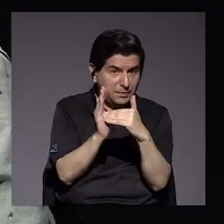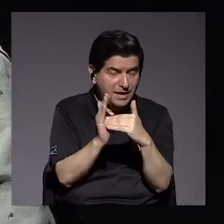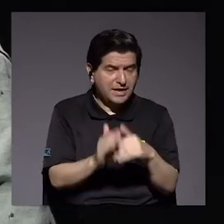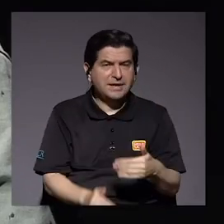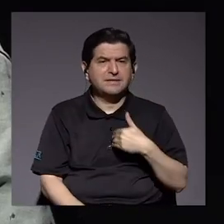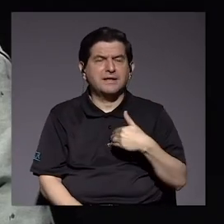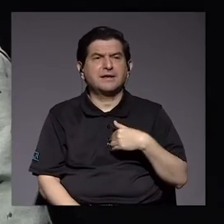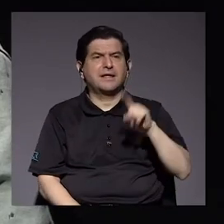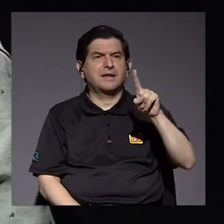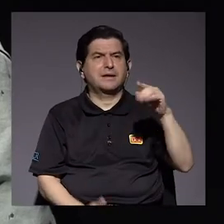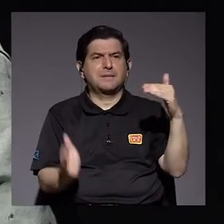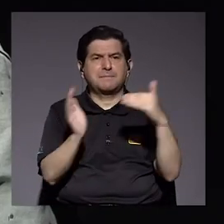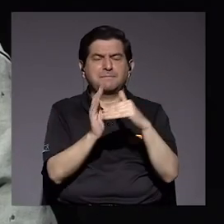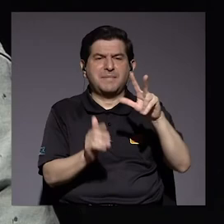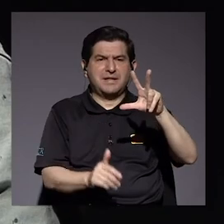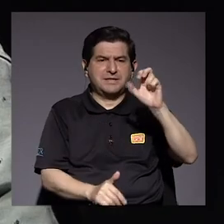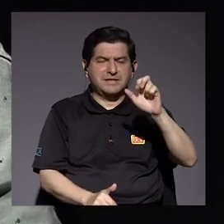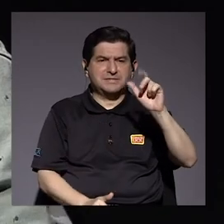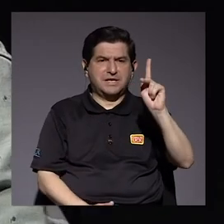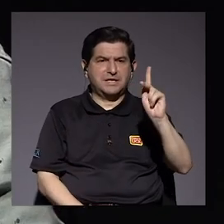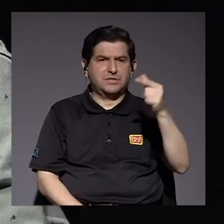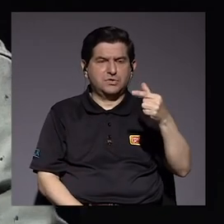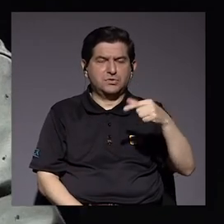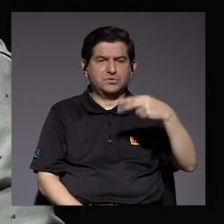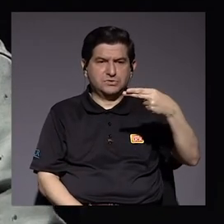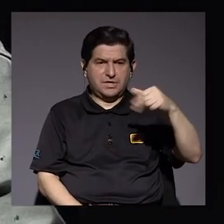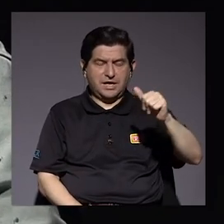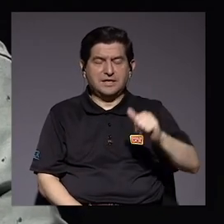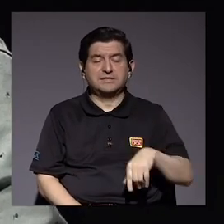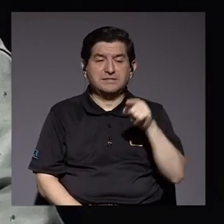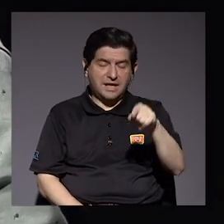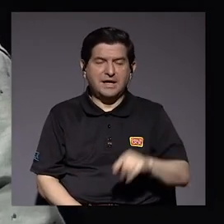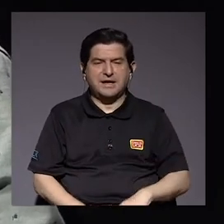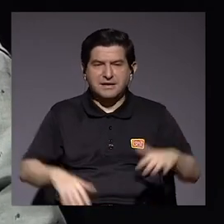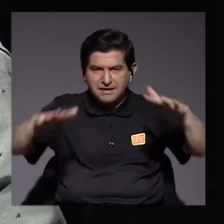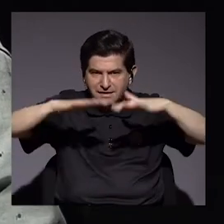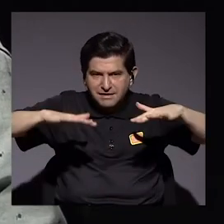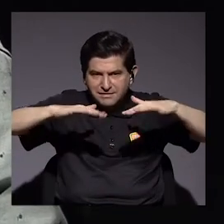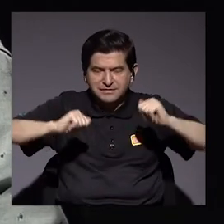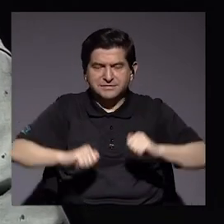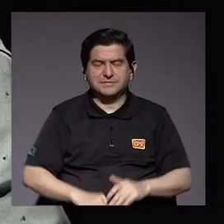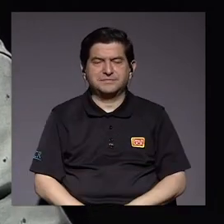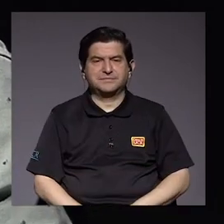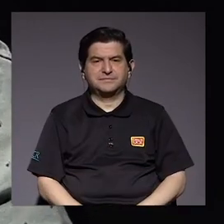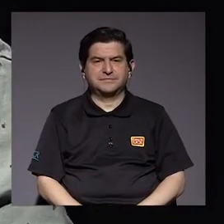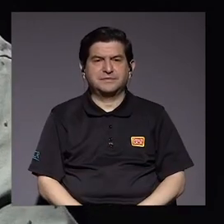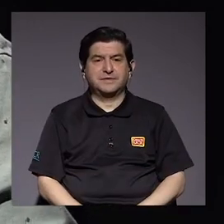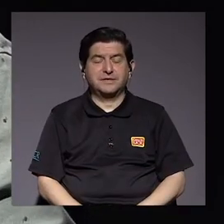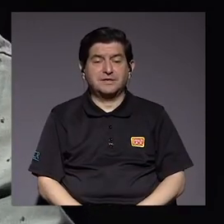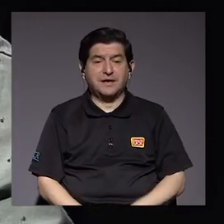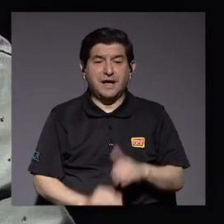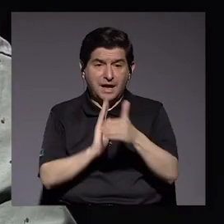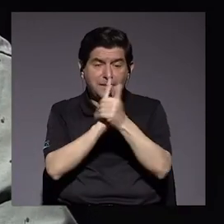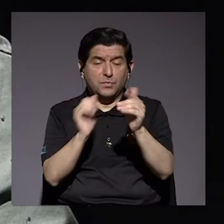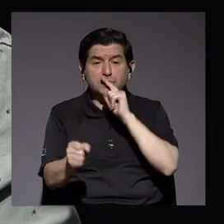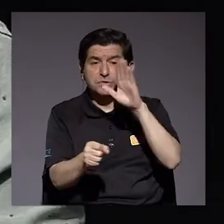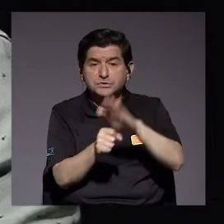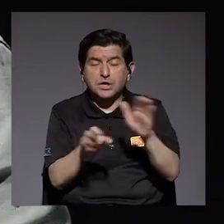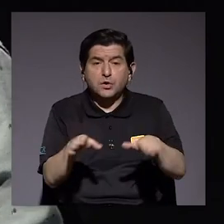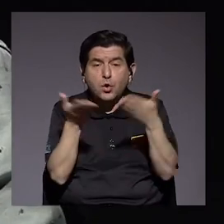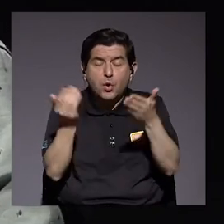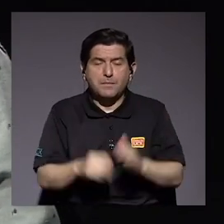tenemos 1.300 kilogramos por hectárea para jugar, ¿verdad? Así es, pues, efectivamente. ¿Cómo llegamos a ese potencial? Bueno,